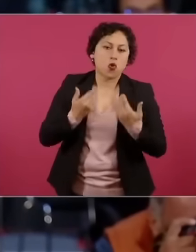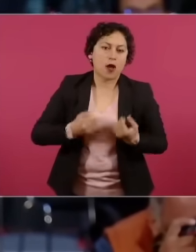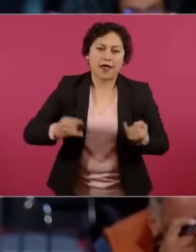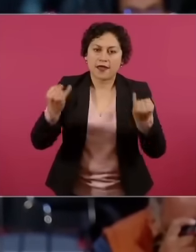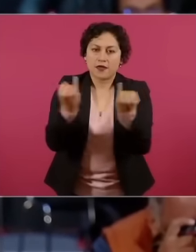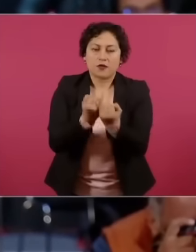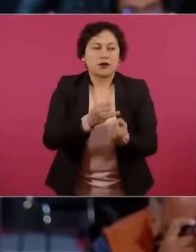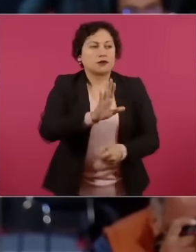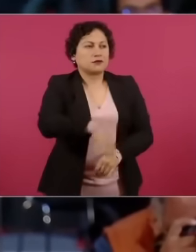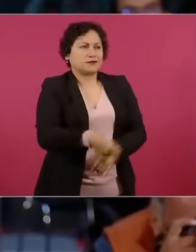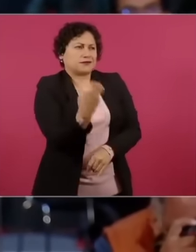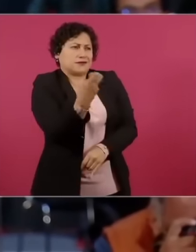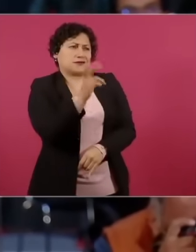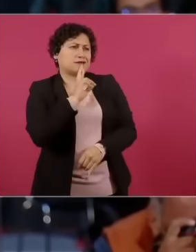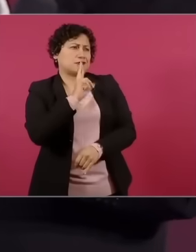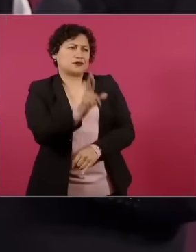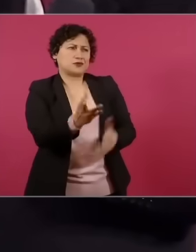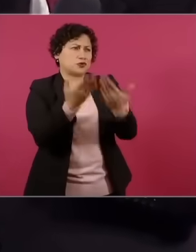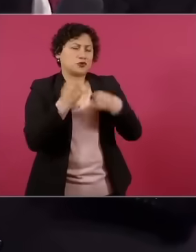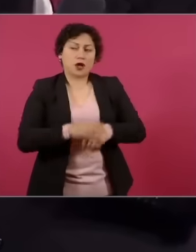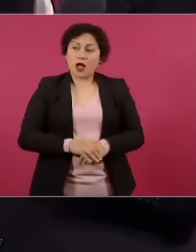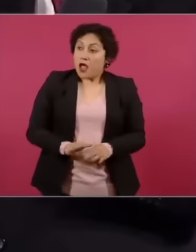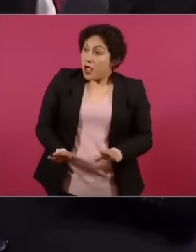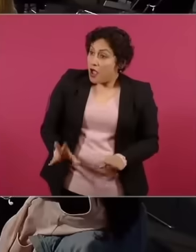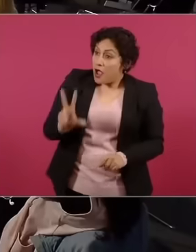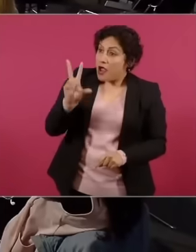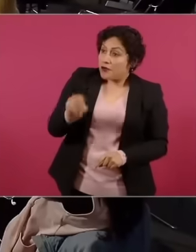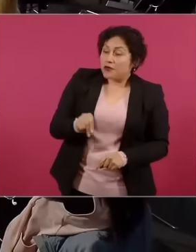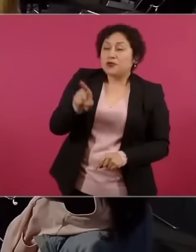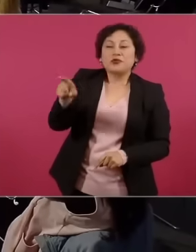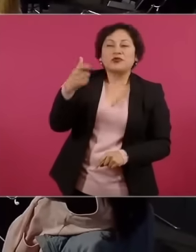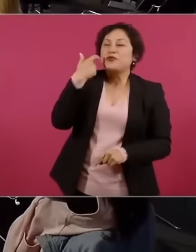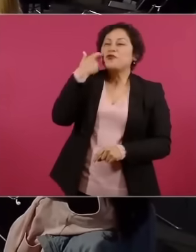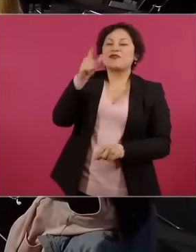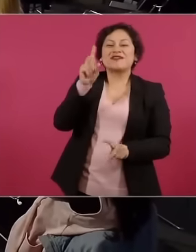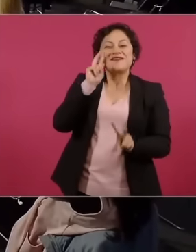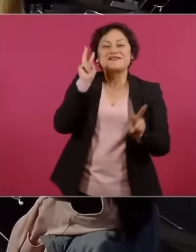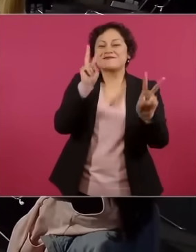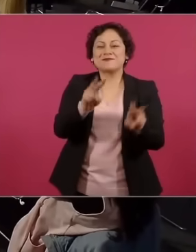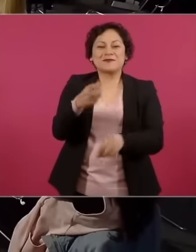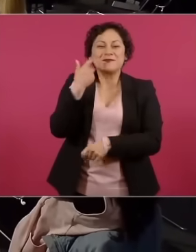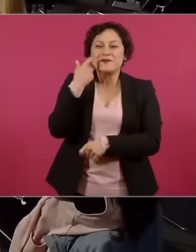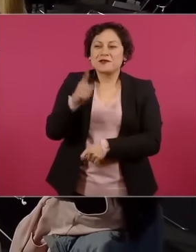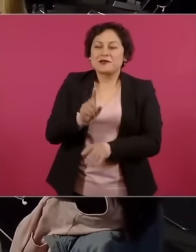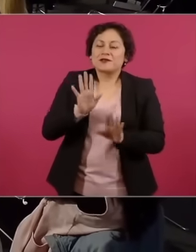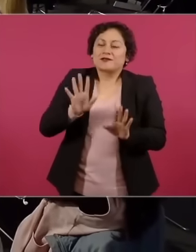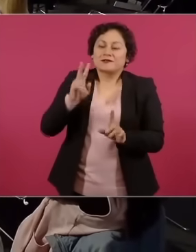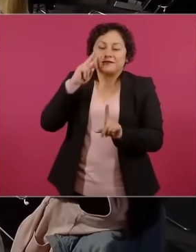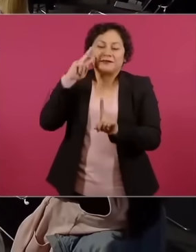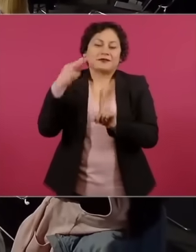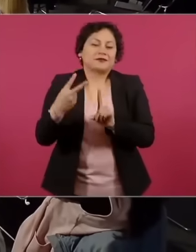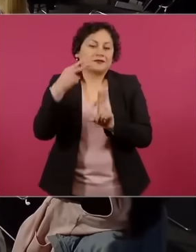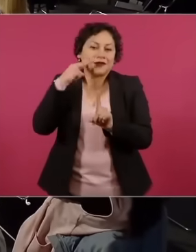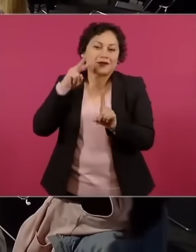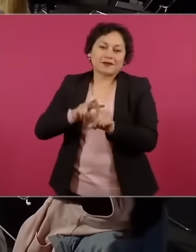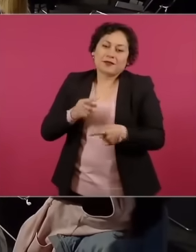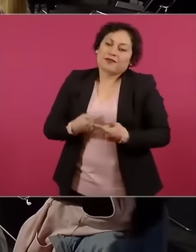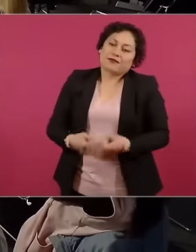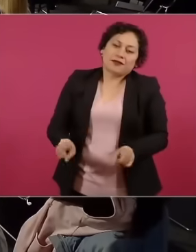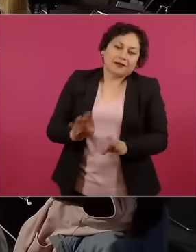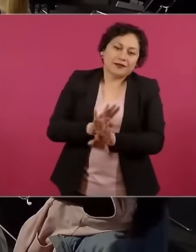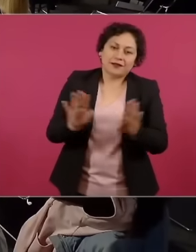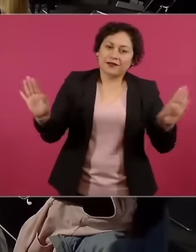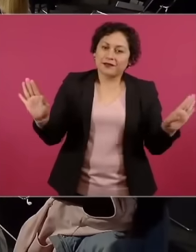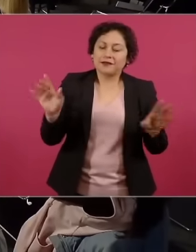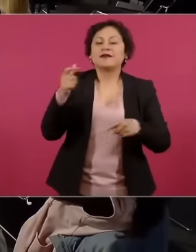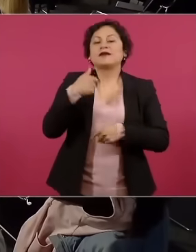O sea, es que tú no los quieres ver. O sea, tú no los quieres ver. Tenemos visiones distintas. Entonces, te lo